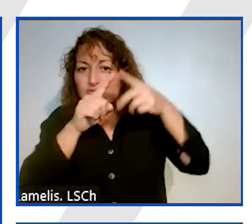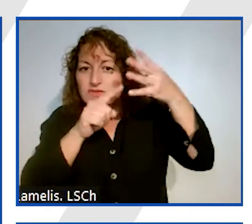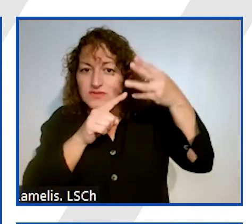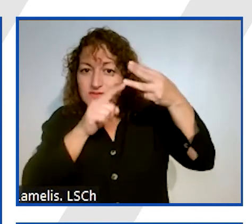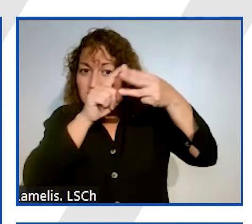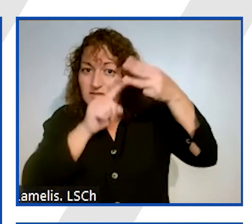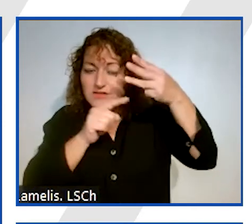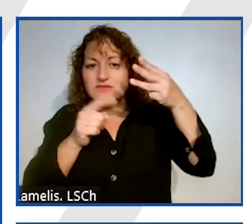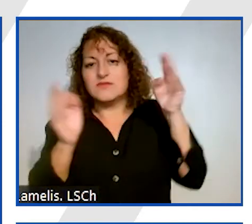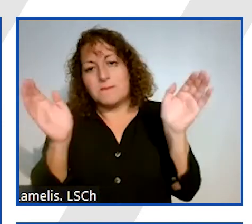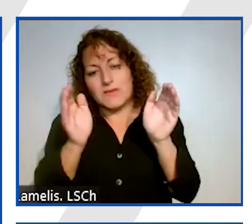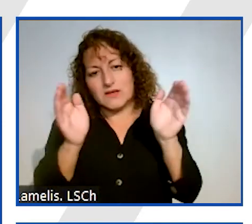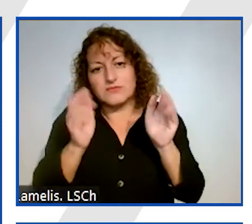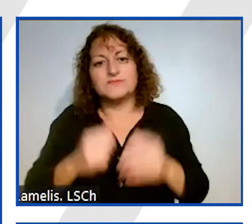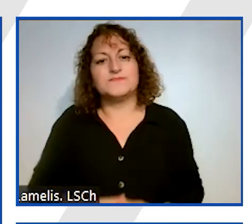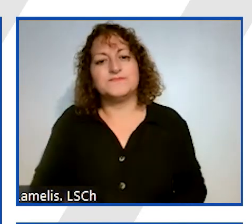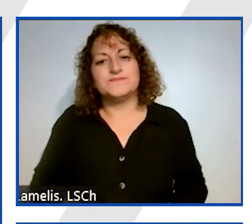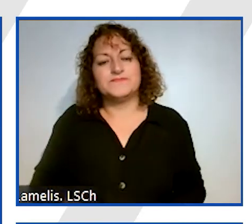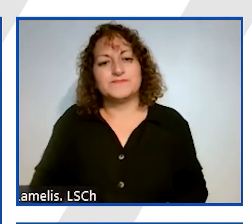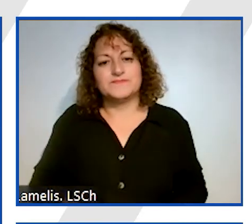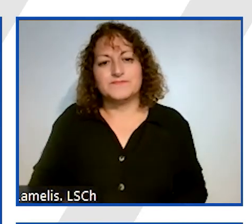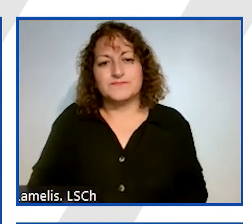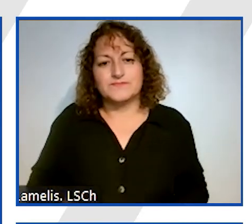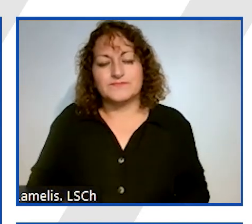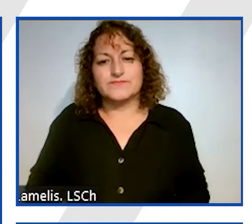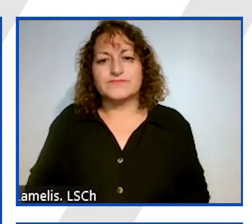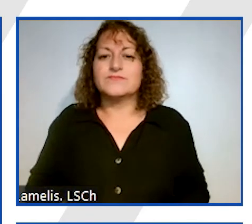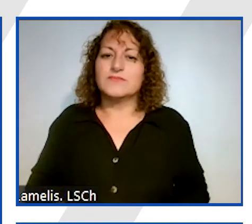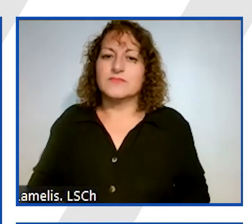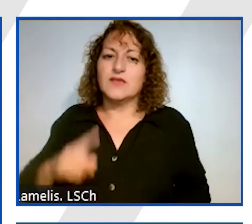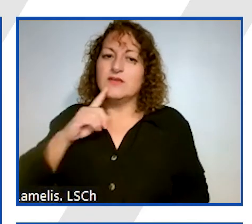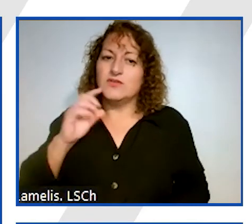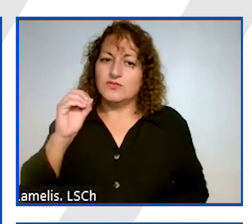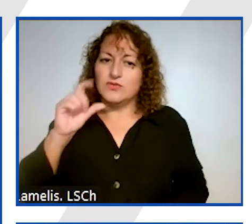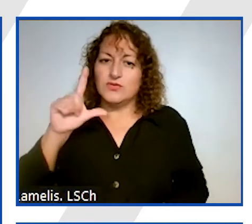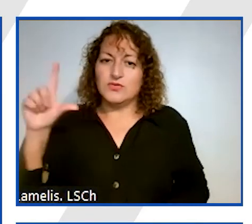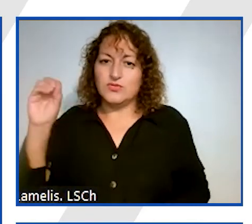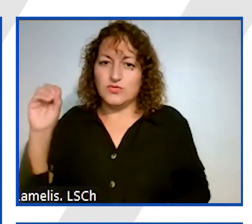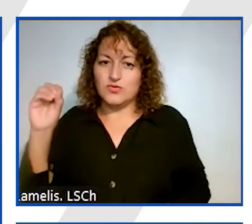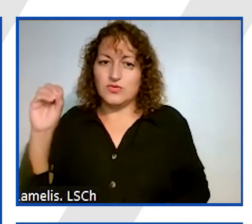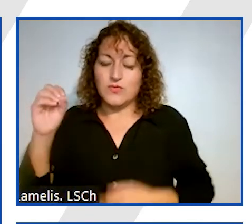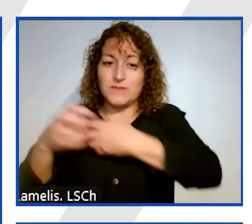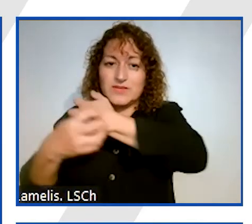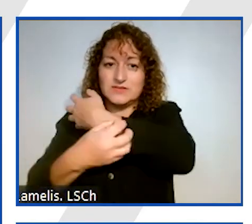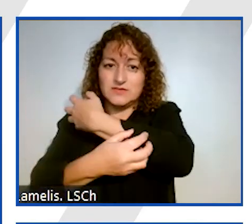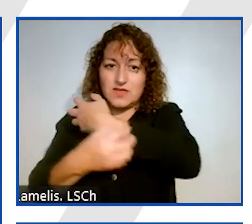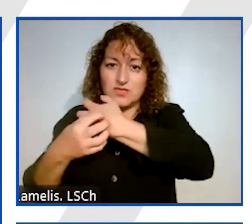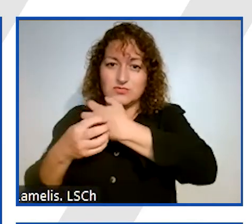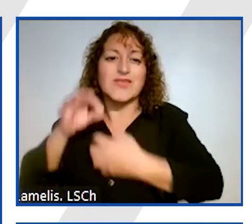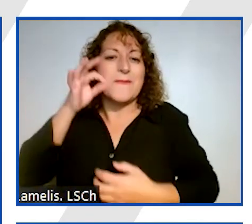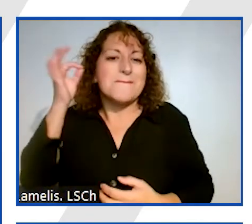bastante menor tamaño. Y algo curioso ocurre con el toyo manchado. El toyo manchado lo ven ahí amarillo, pero los recién nacidos